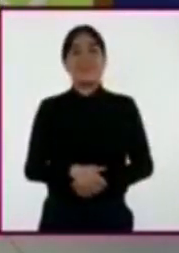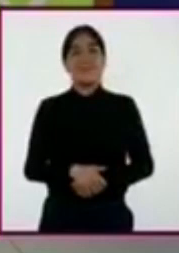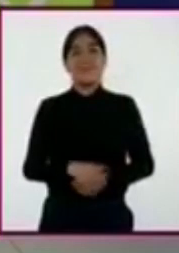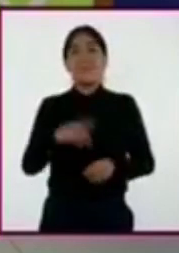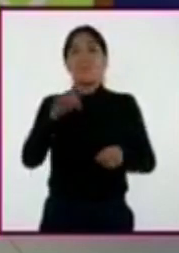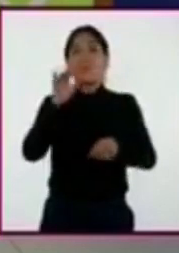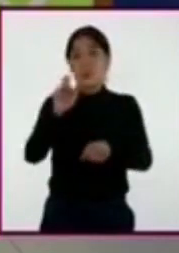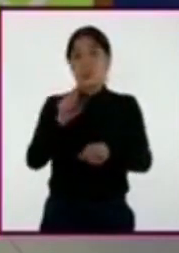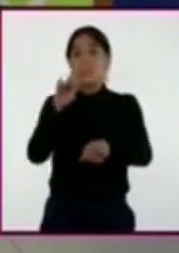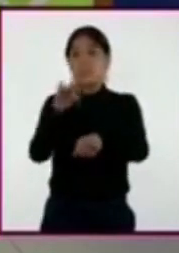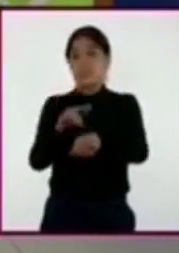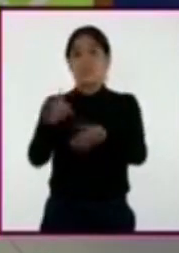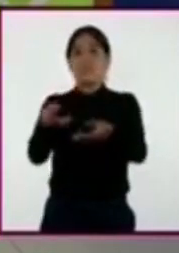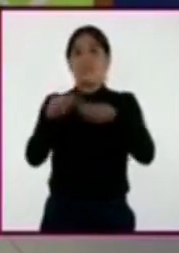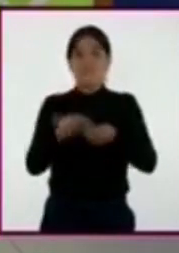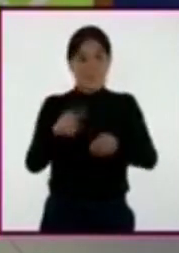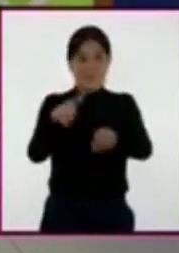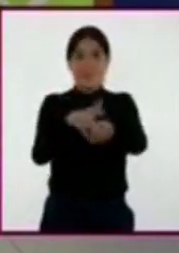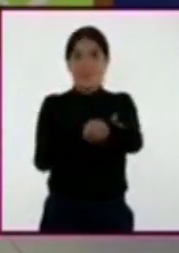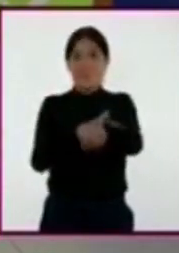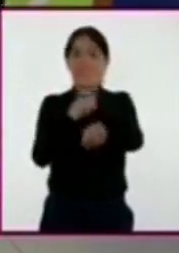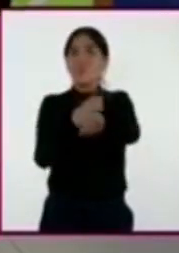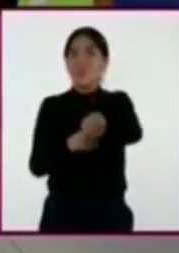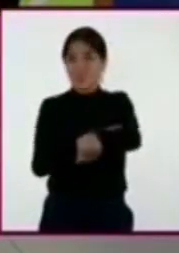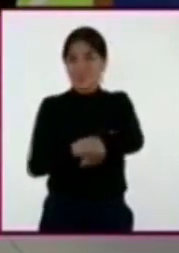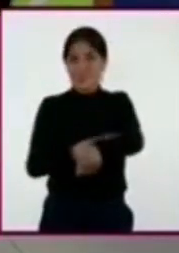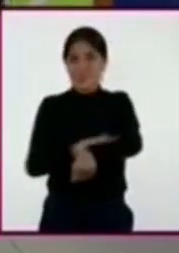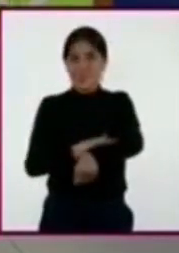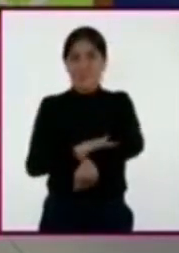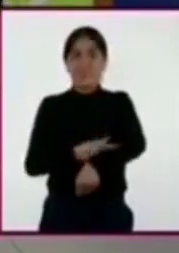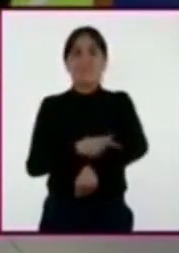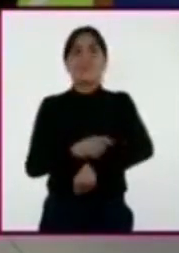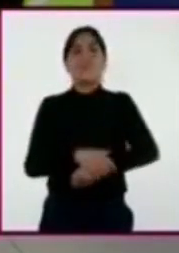Y van a tomar un calcetín.